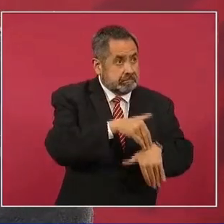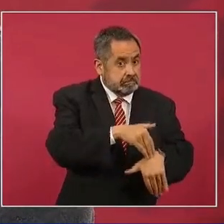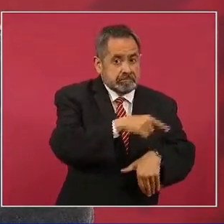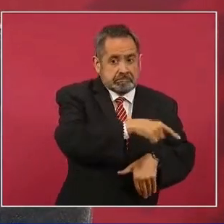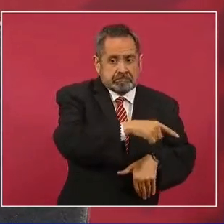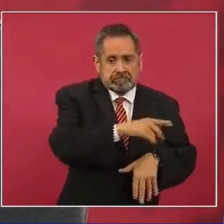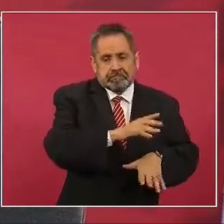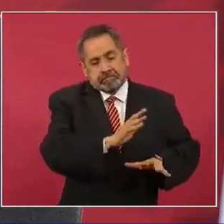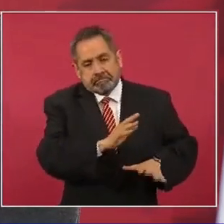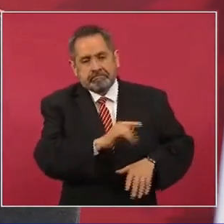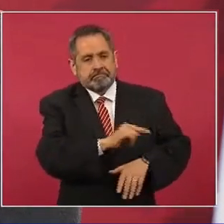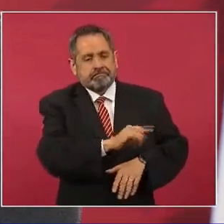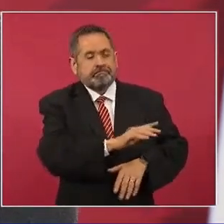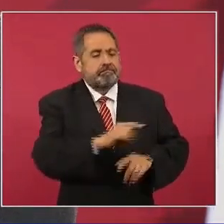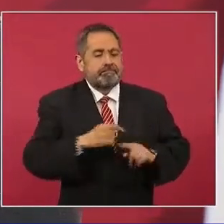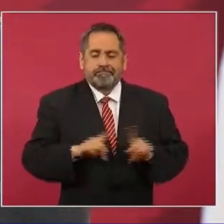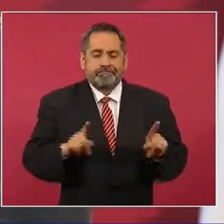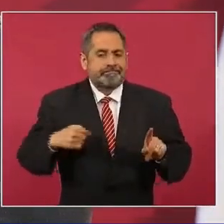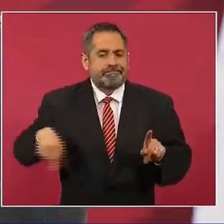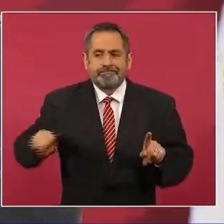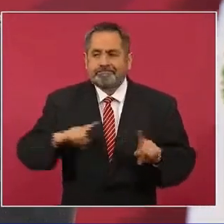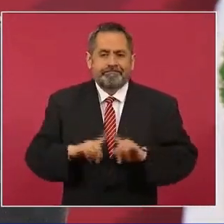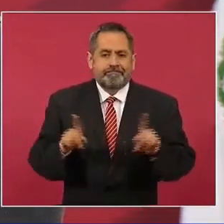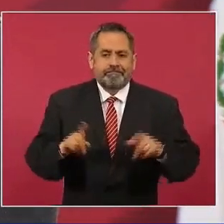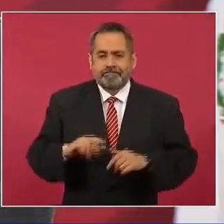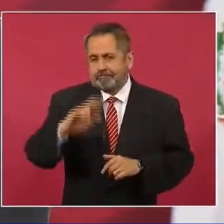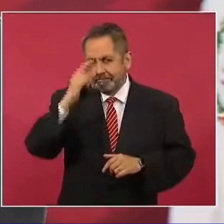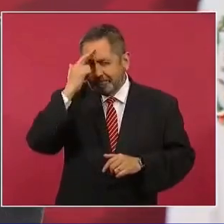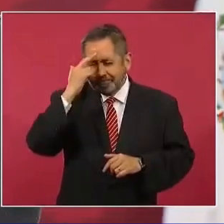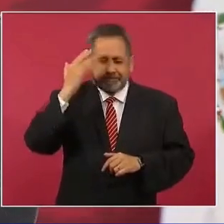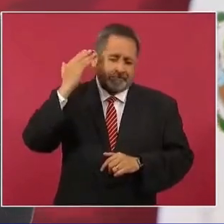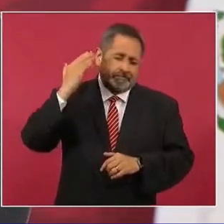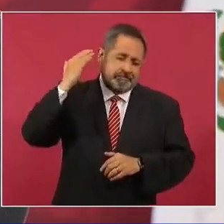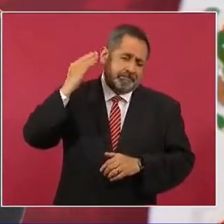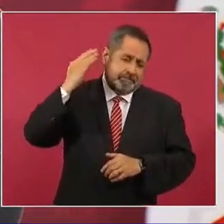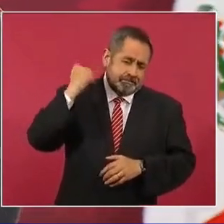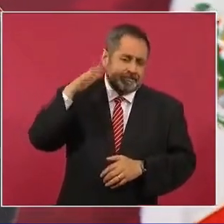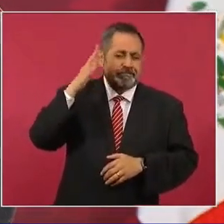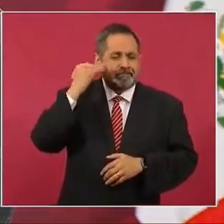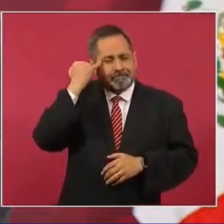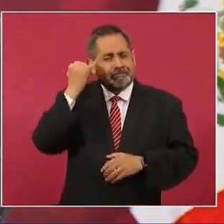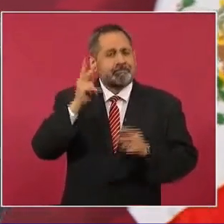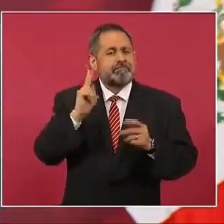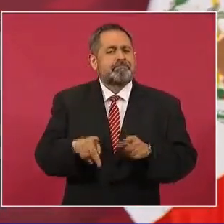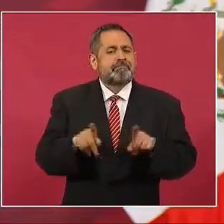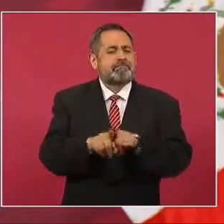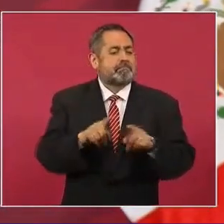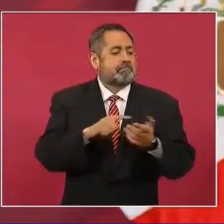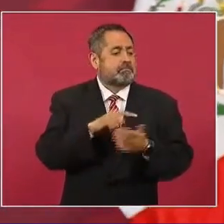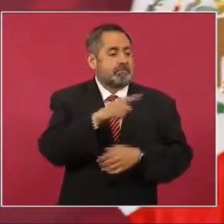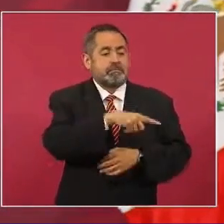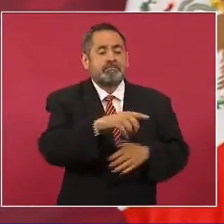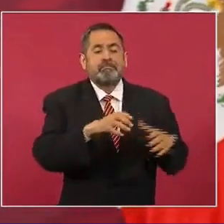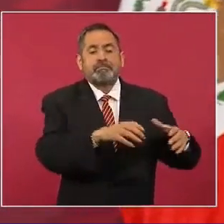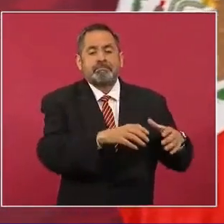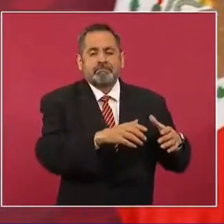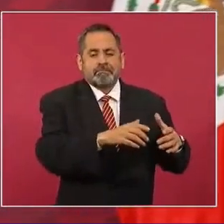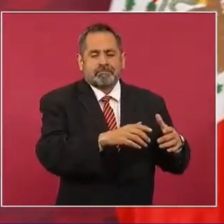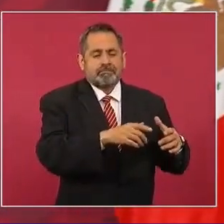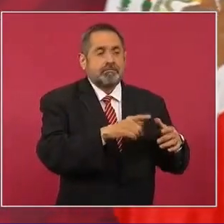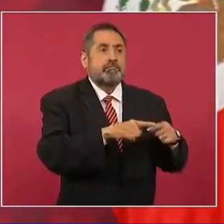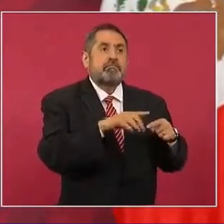los conservadores. Acuérdense cómo fueron a buscar a Santana al extranjero y luego a Maximiliano,